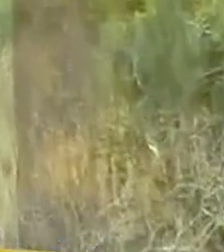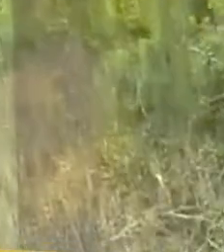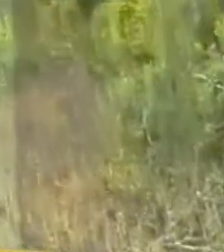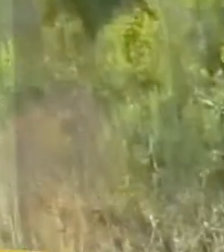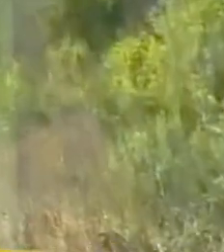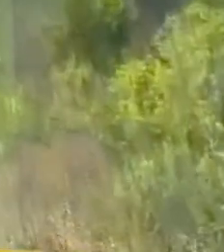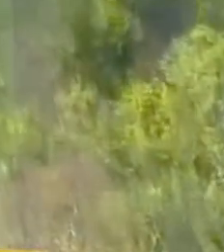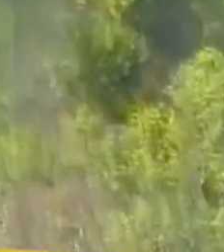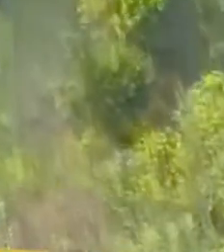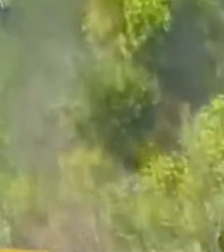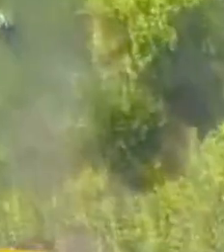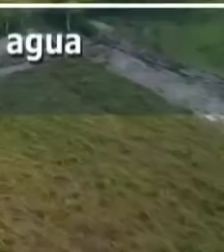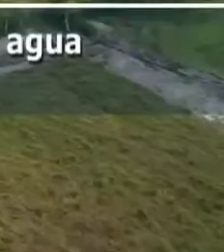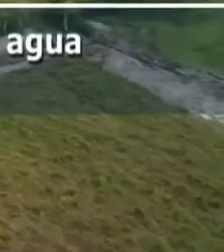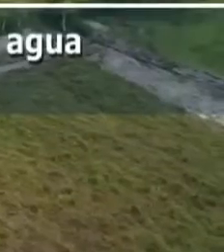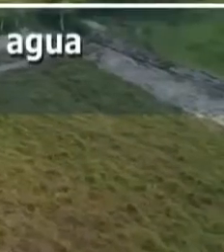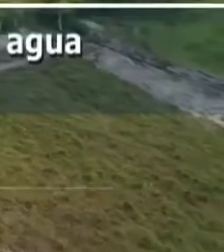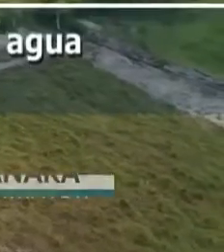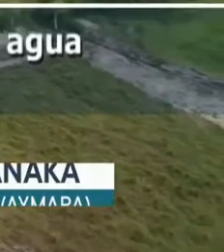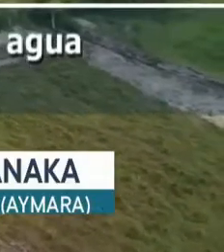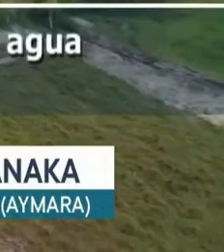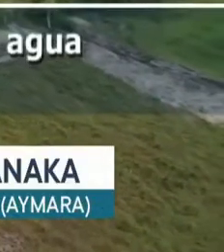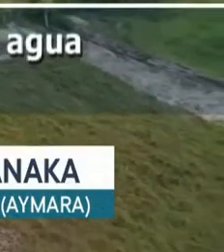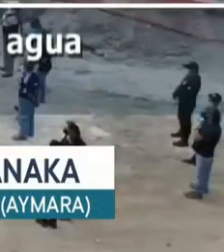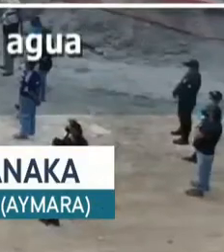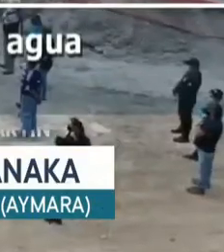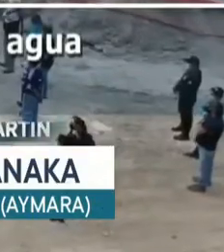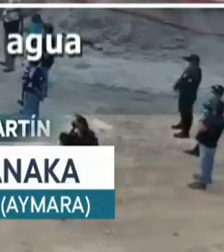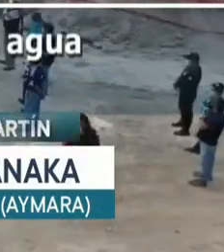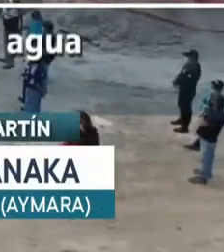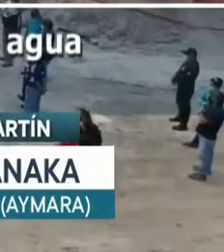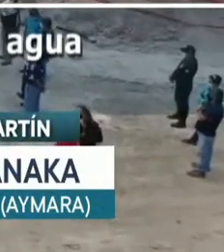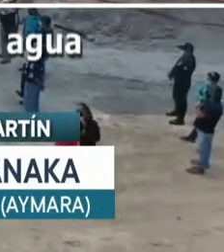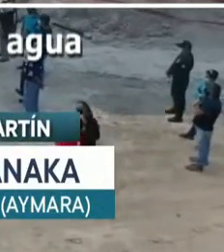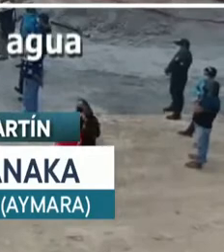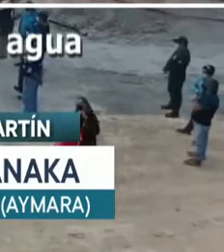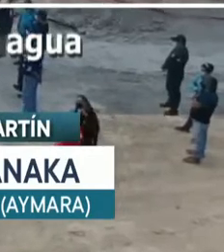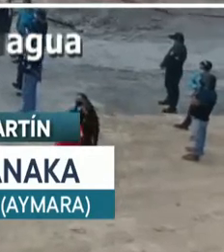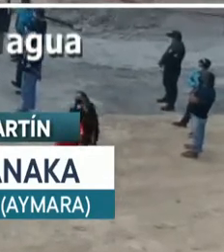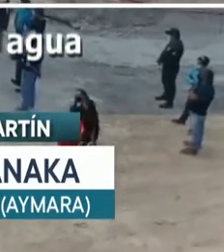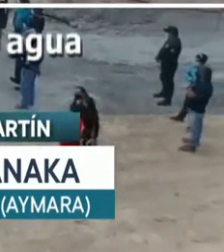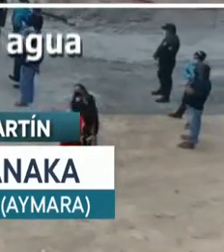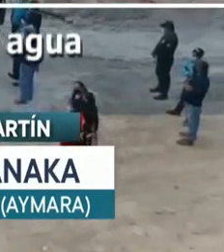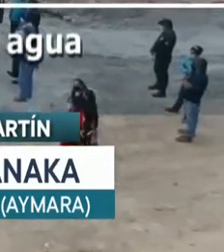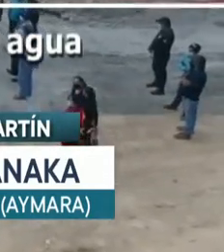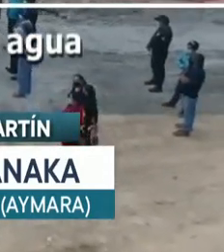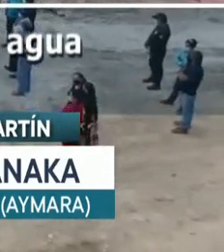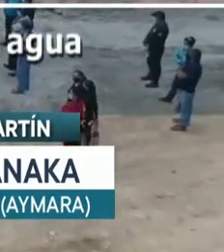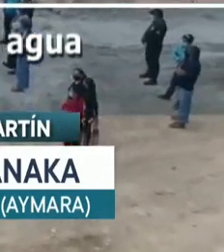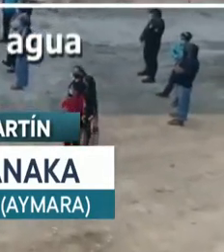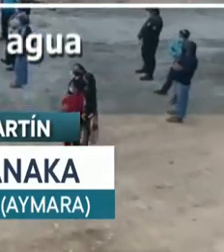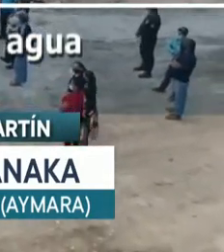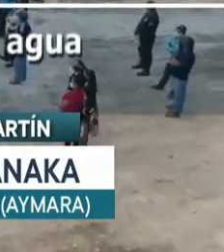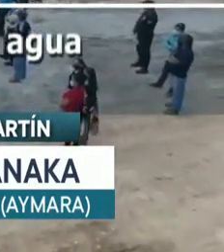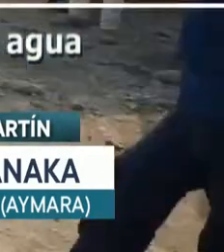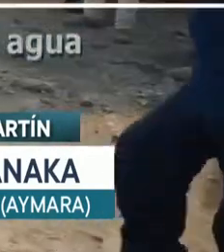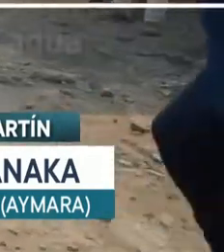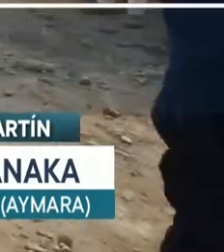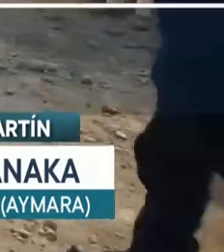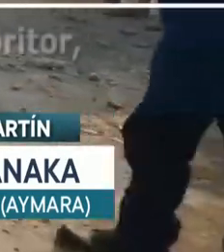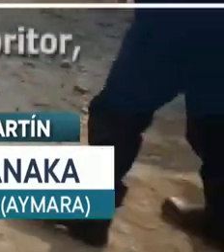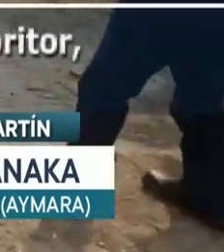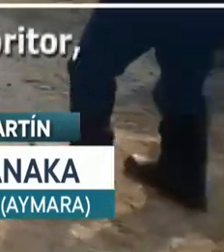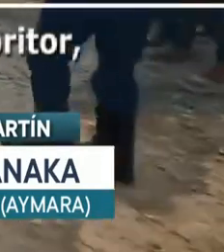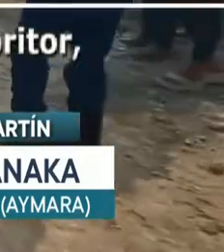Hichaja San Martín Zulka Suikama Puretz Abhanyani Hilkuyakanaka Yeiner Alvarado, ministro de Viviendas